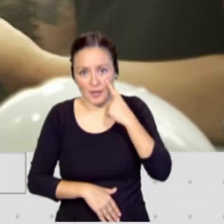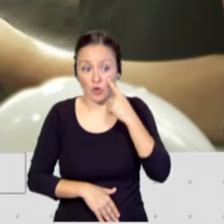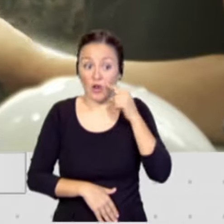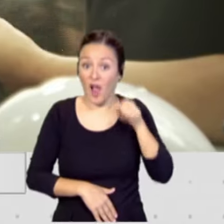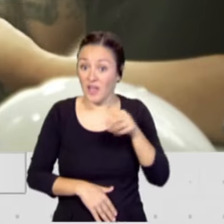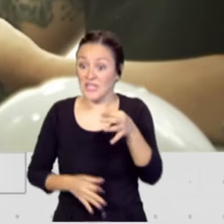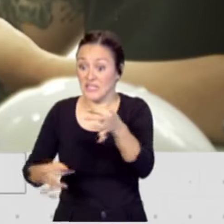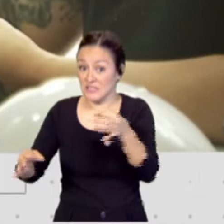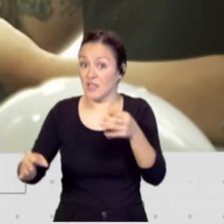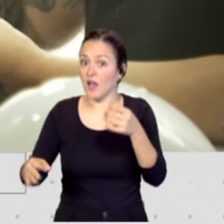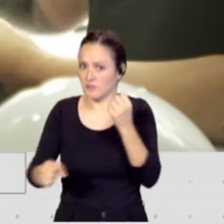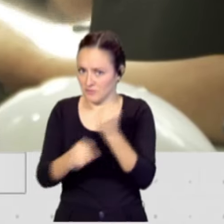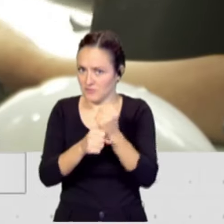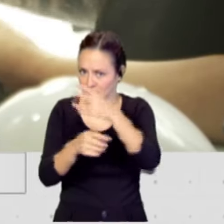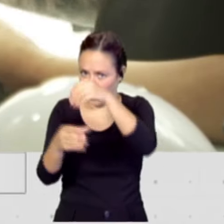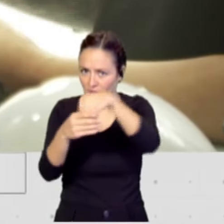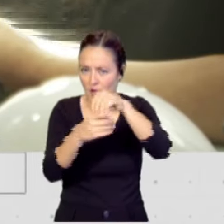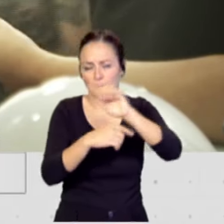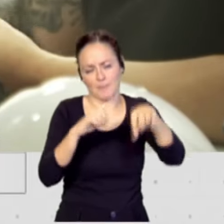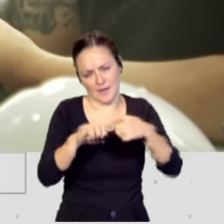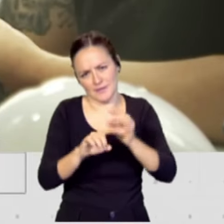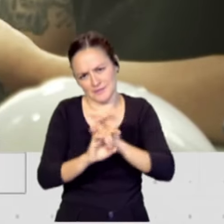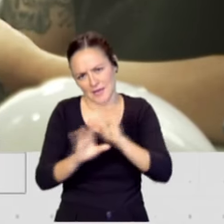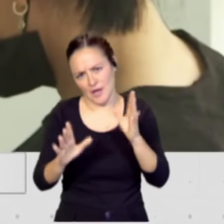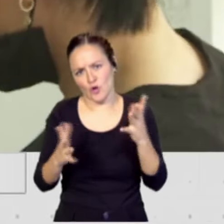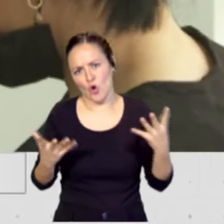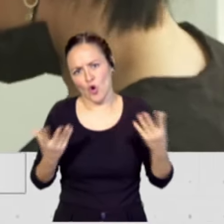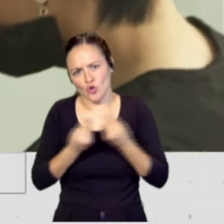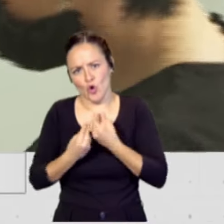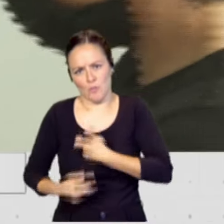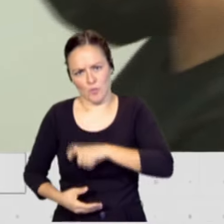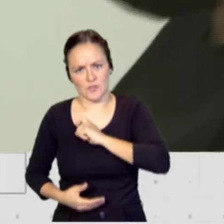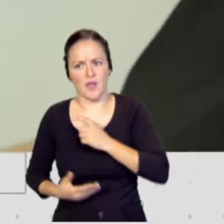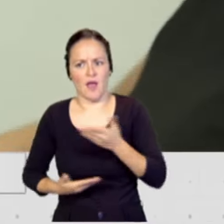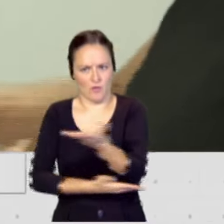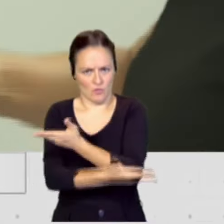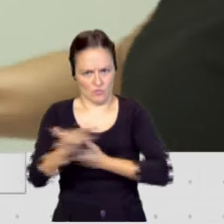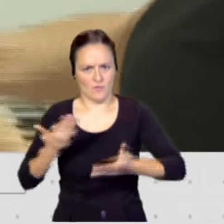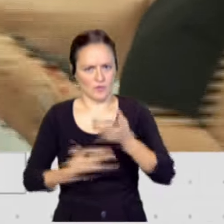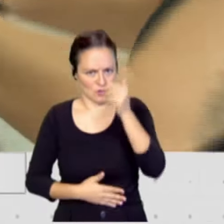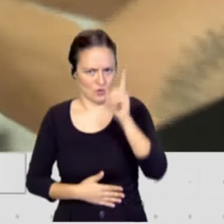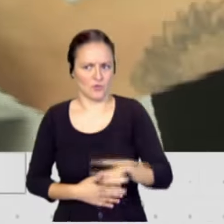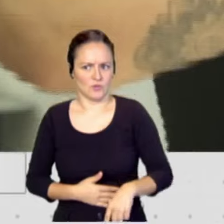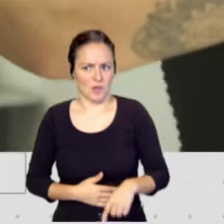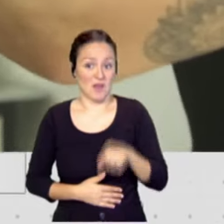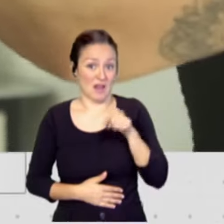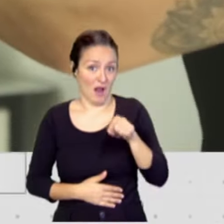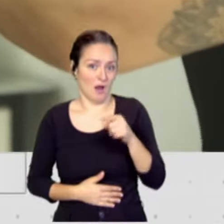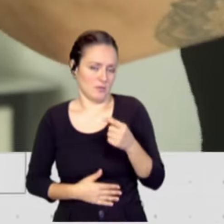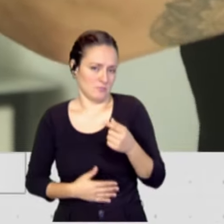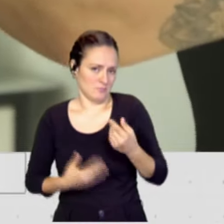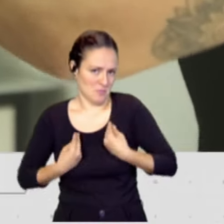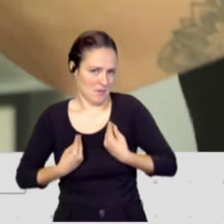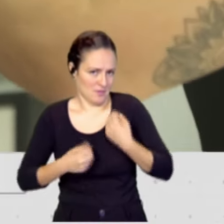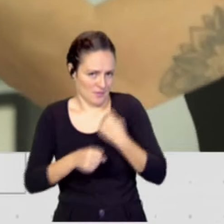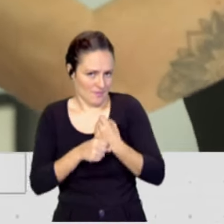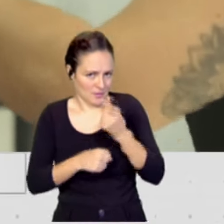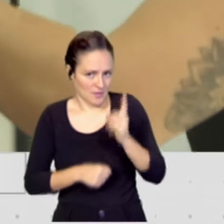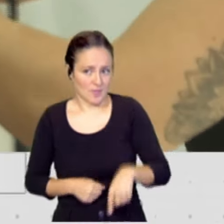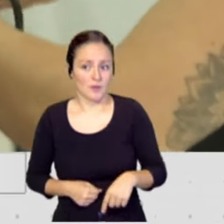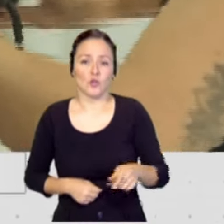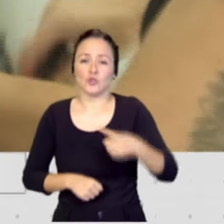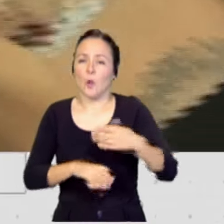Islas y también lógicamente colaboración con las fuerzas CP de seguridad del estado que se encuentran ahí también residiendo y trabajando con unas pesquisas previas